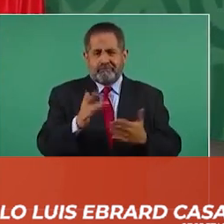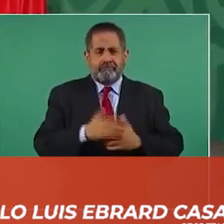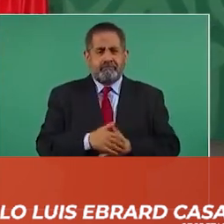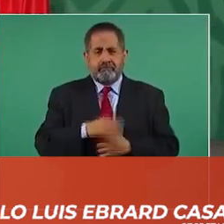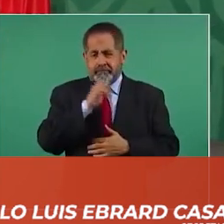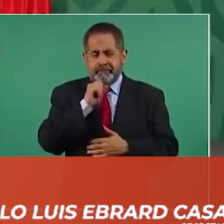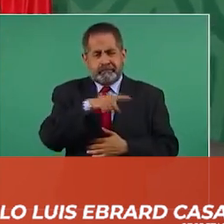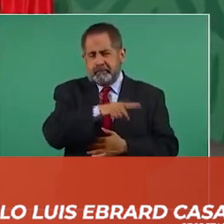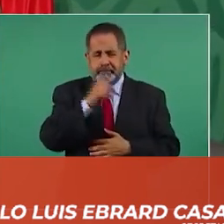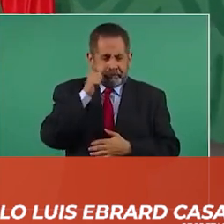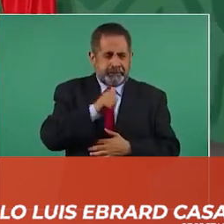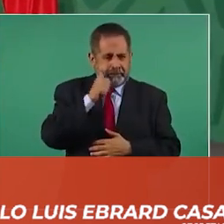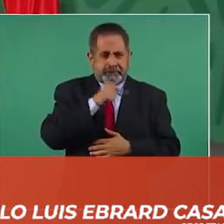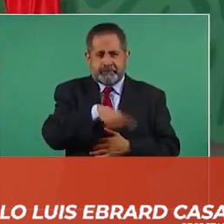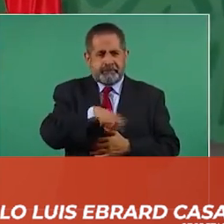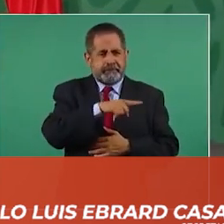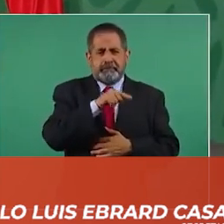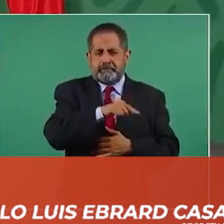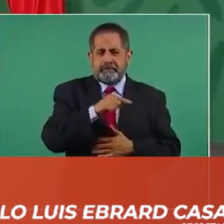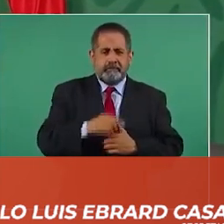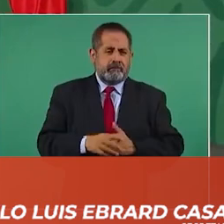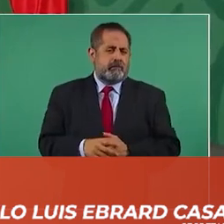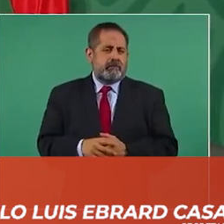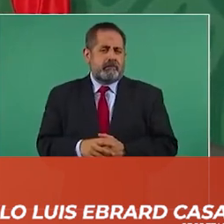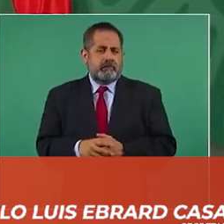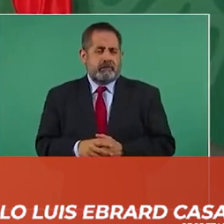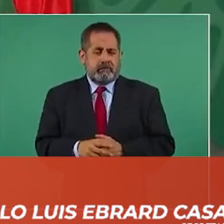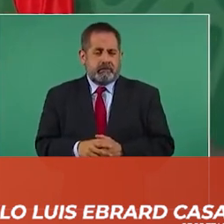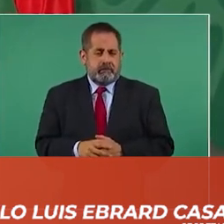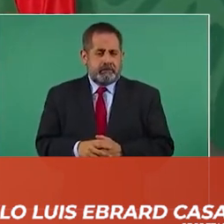está siempre en